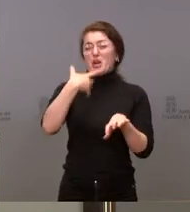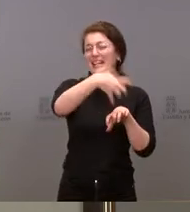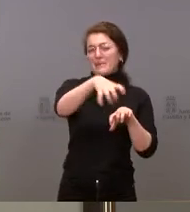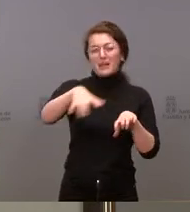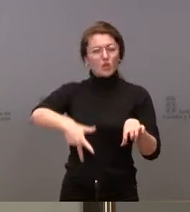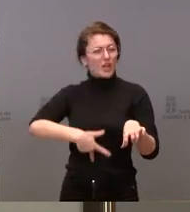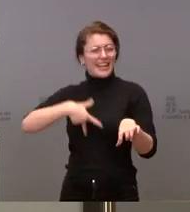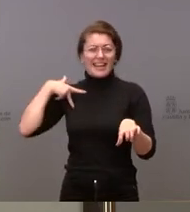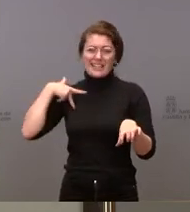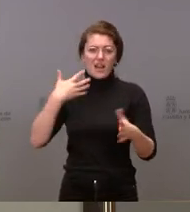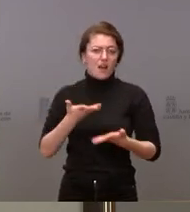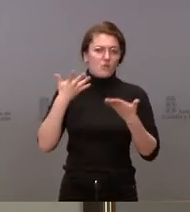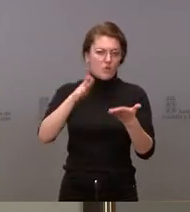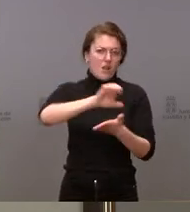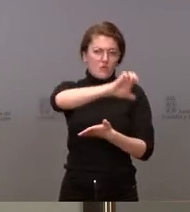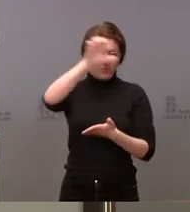europeas